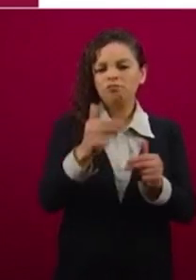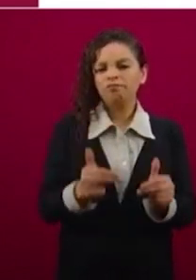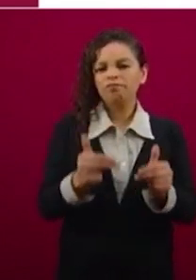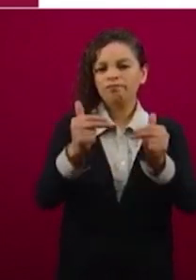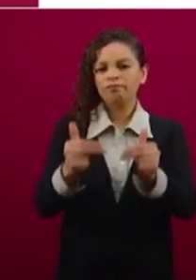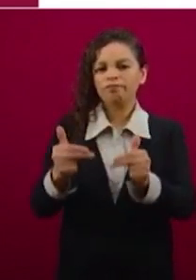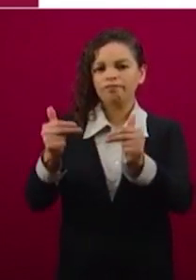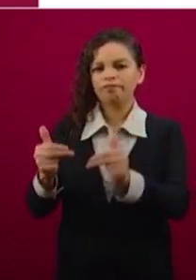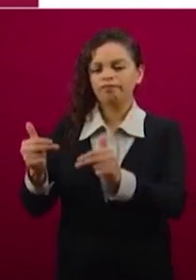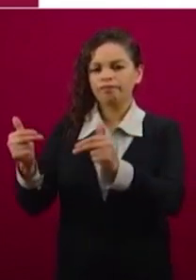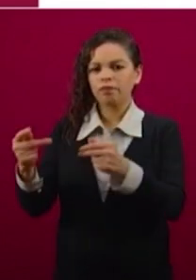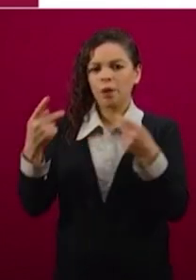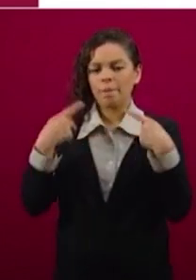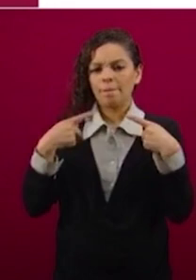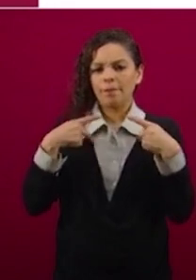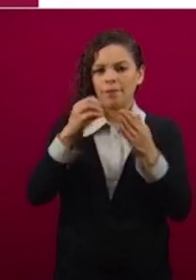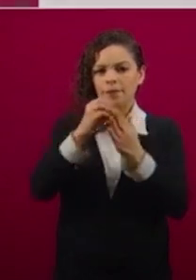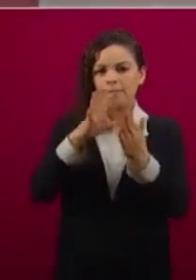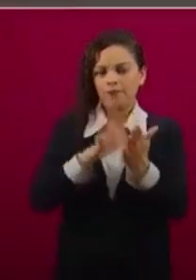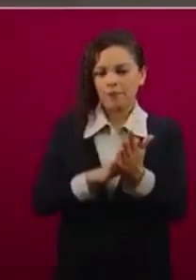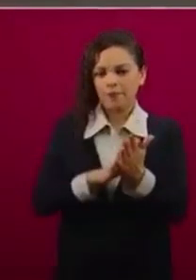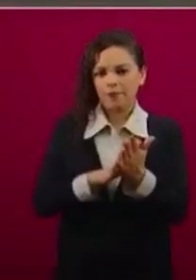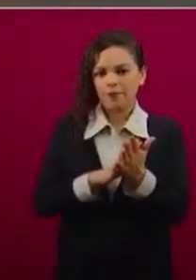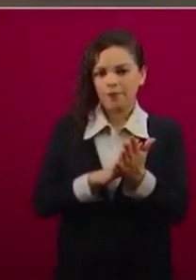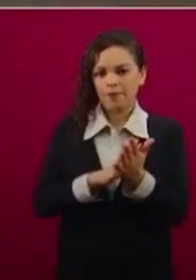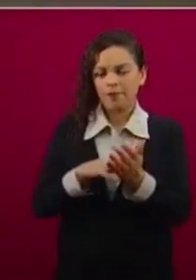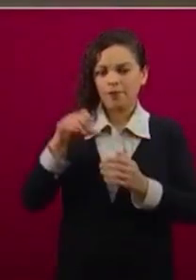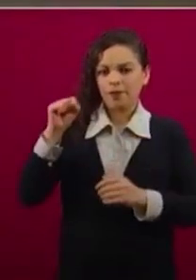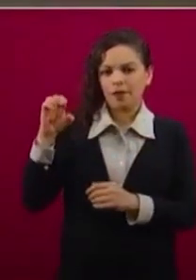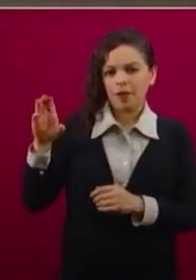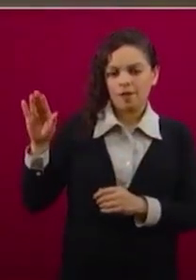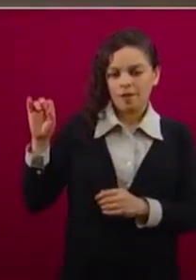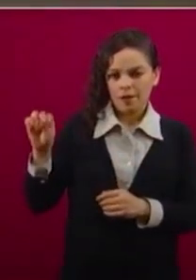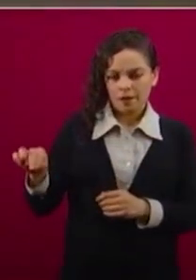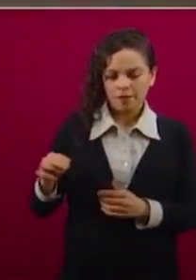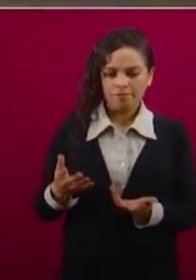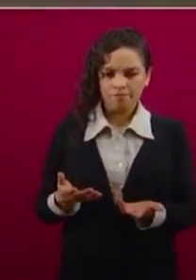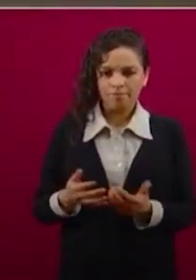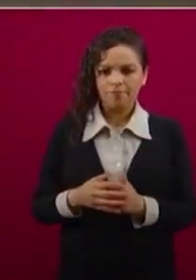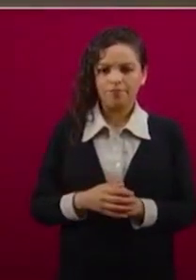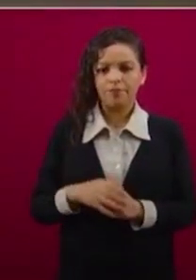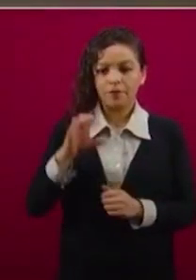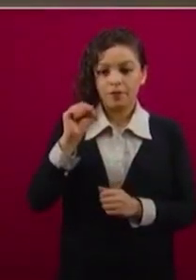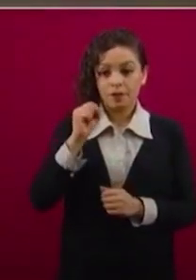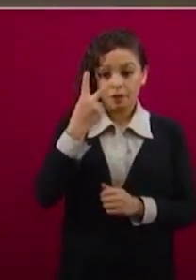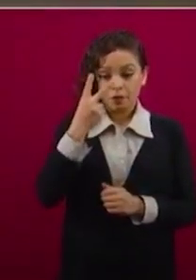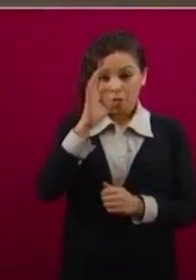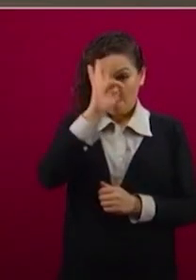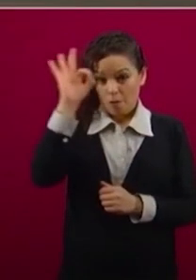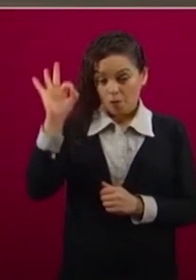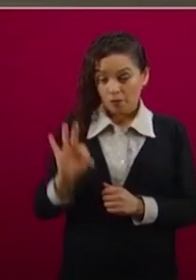inscritos en el Censo de Bienestar? Bueno, también un 62%